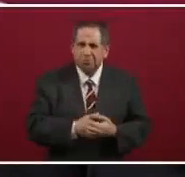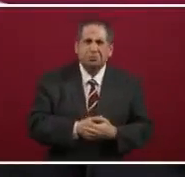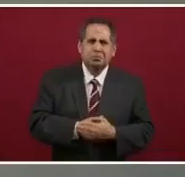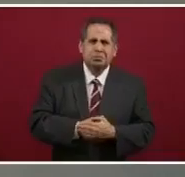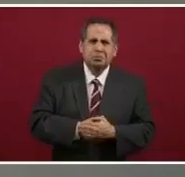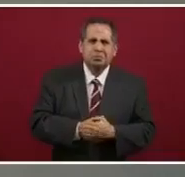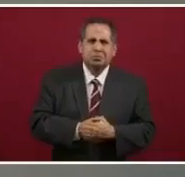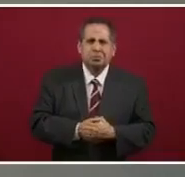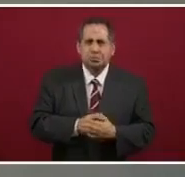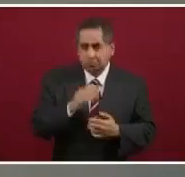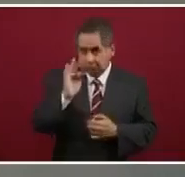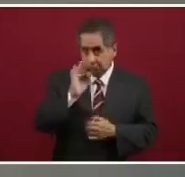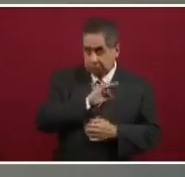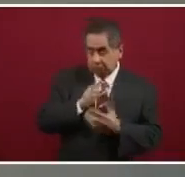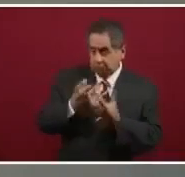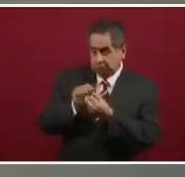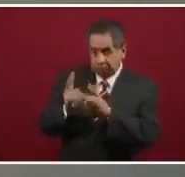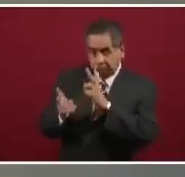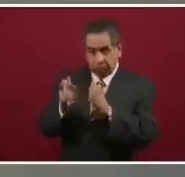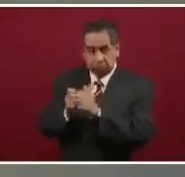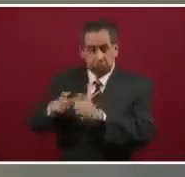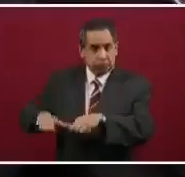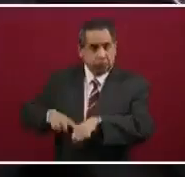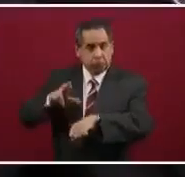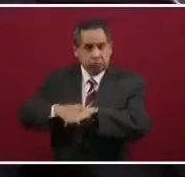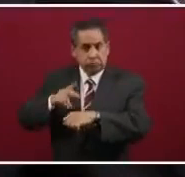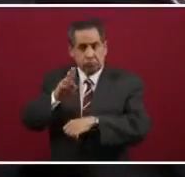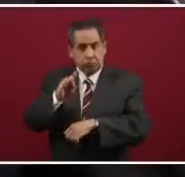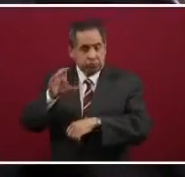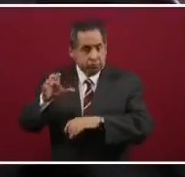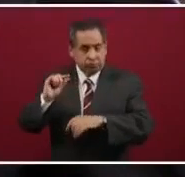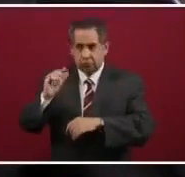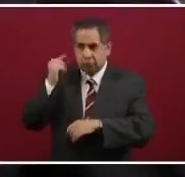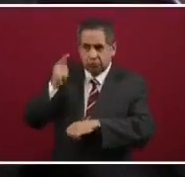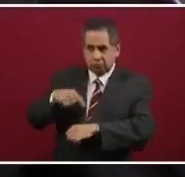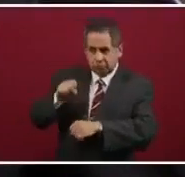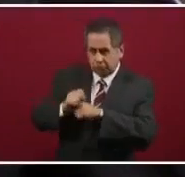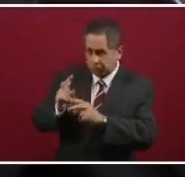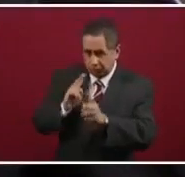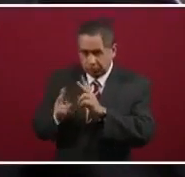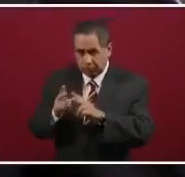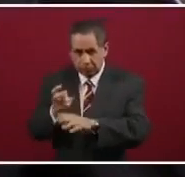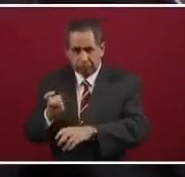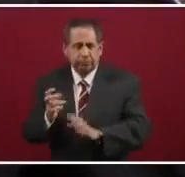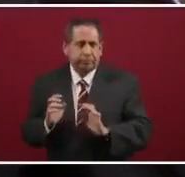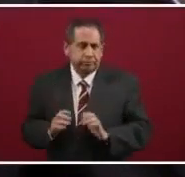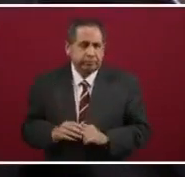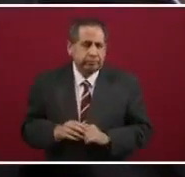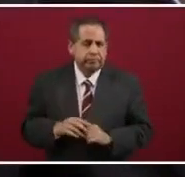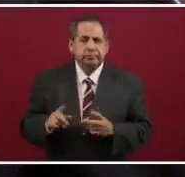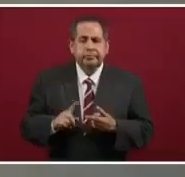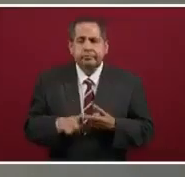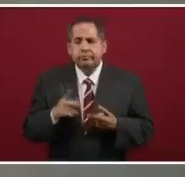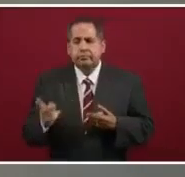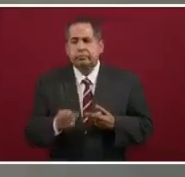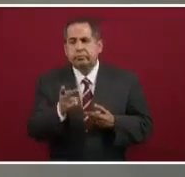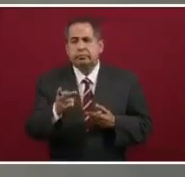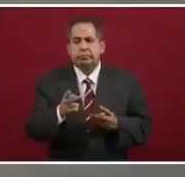esto en la reunión con el gobernador de Baja California la semana pasada. Y bueno, otra